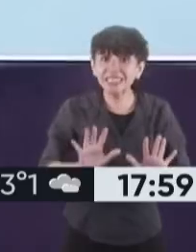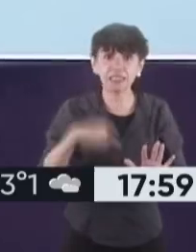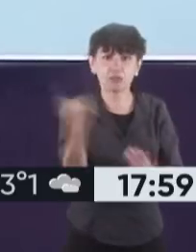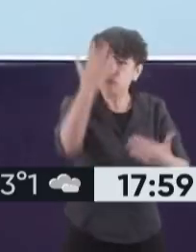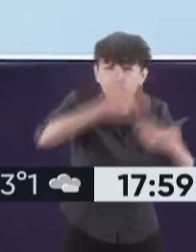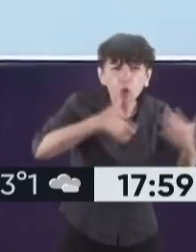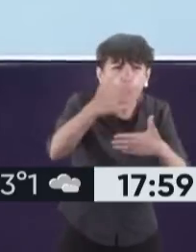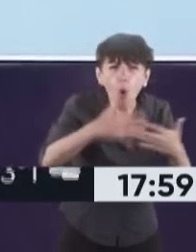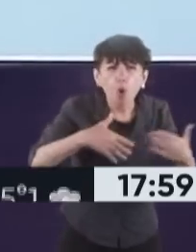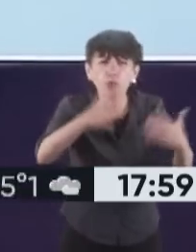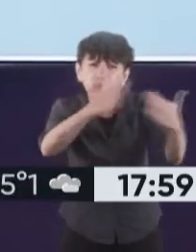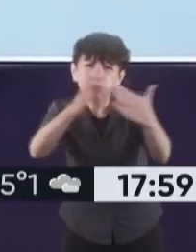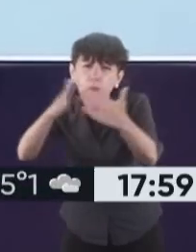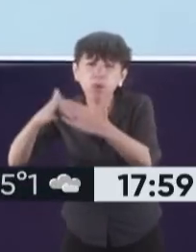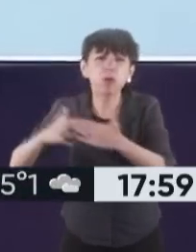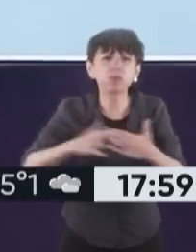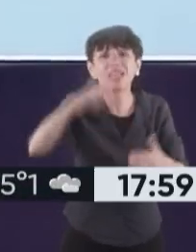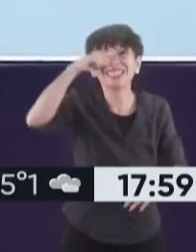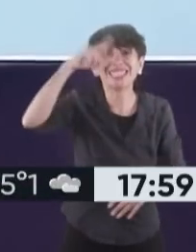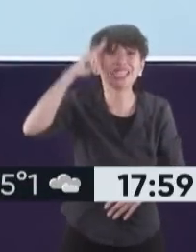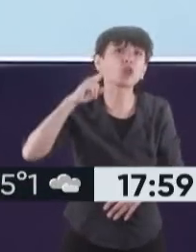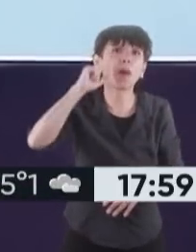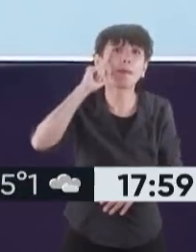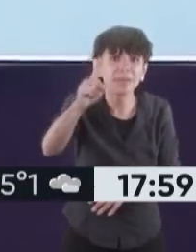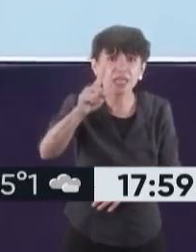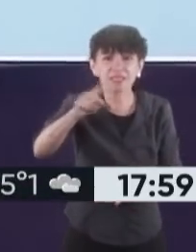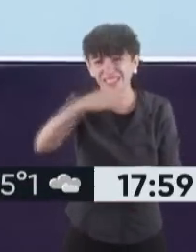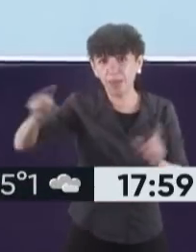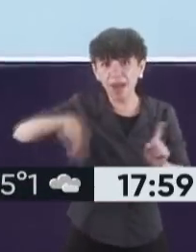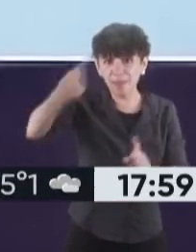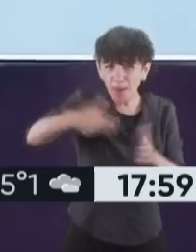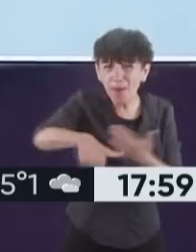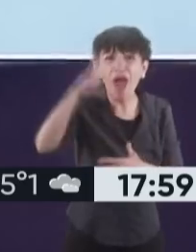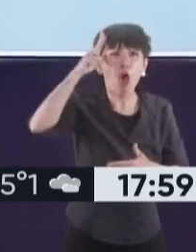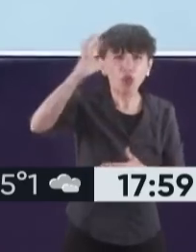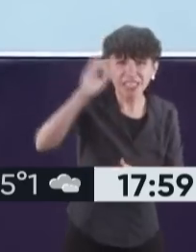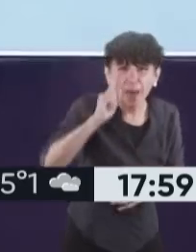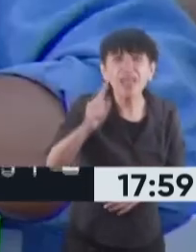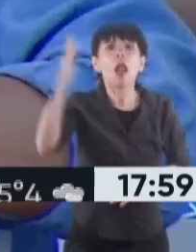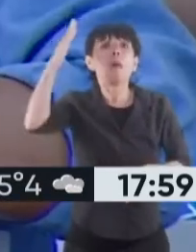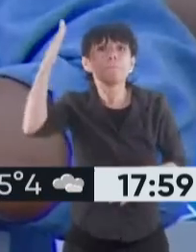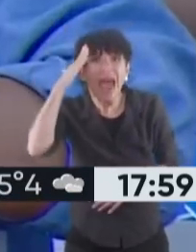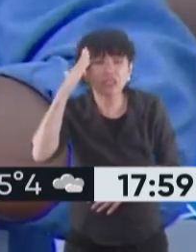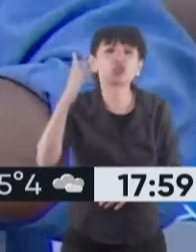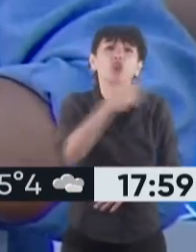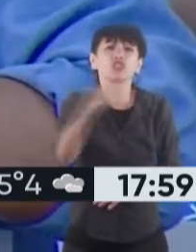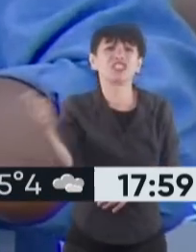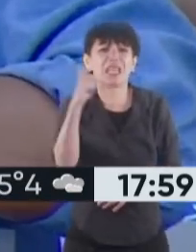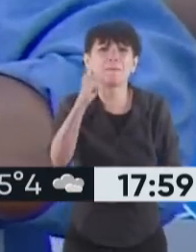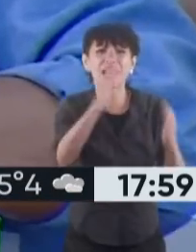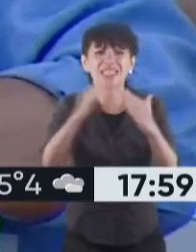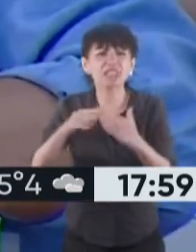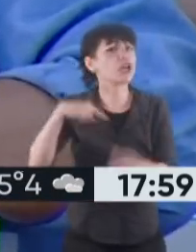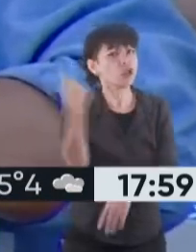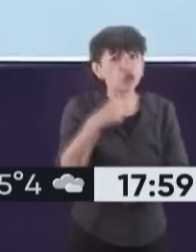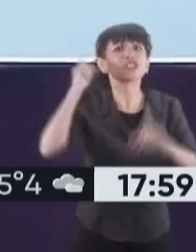construyendo estas 79.000 viviendas, que la semana que viene van a ser 80.000 y que en marzo van a ser 100.000, y seguimos construyendo